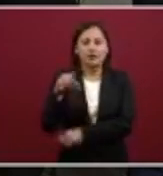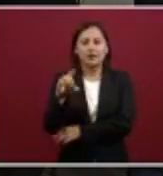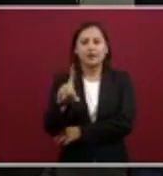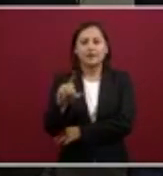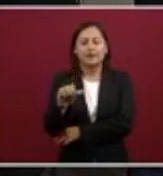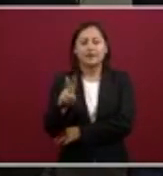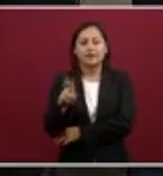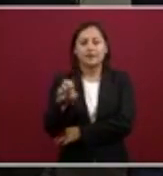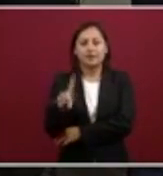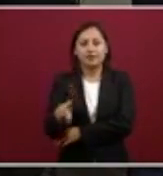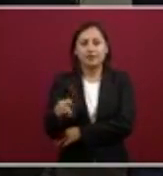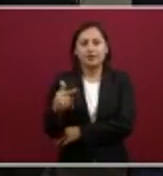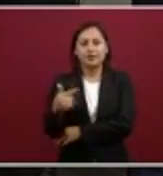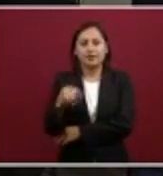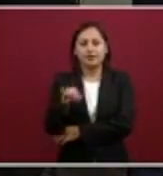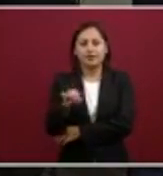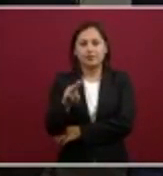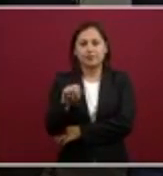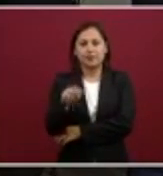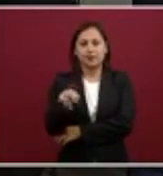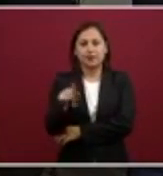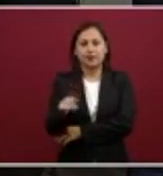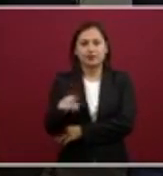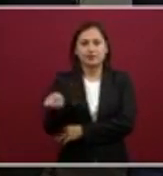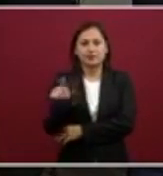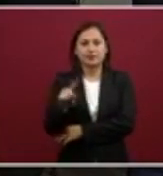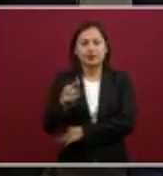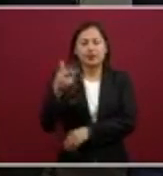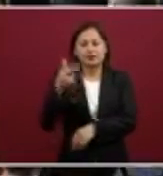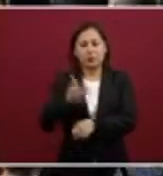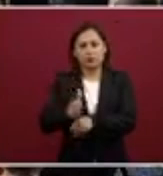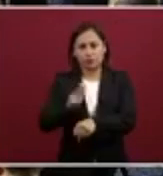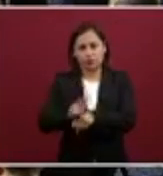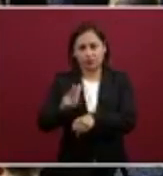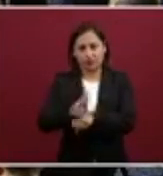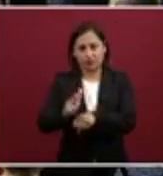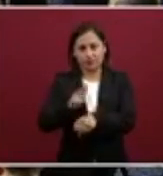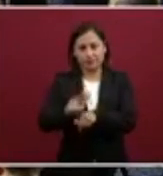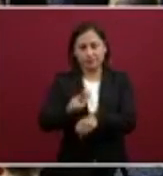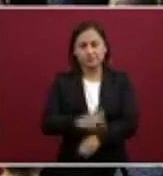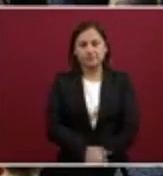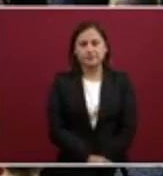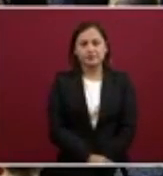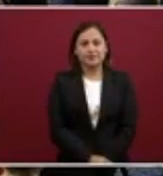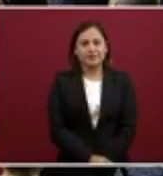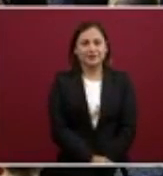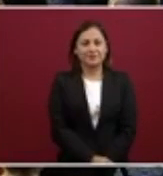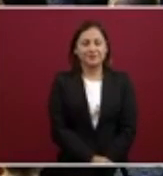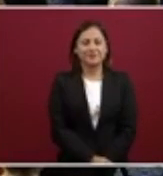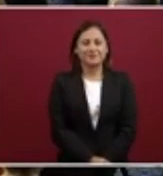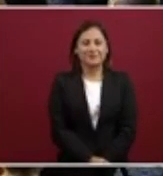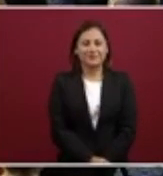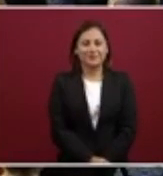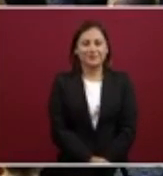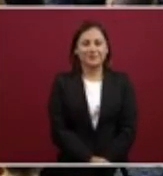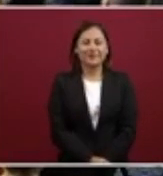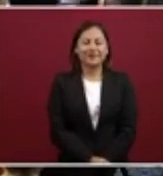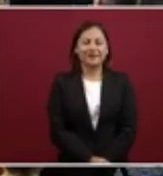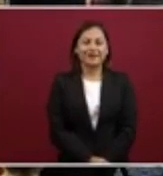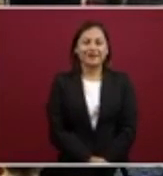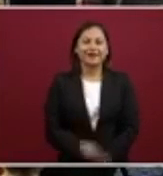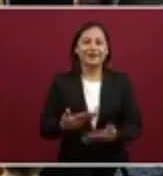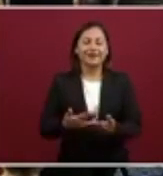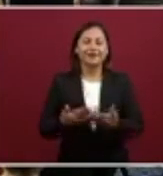González, embajador designado de México en Honduras. A continuación, tiene la palabra